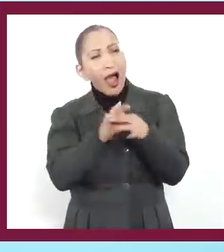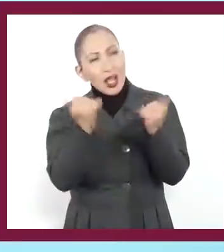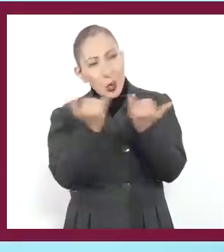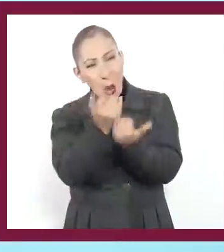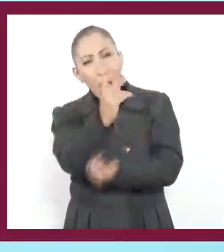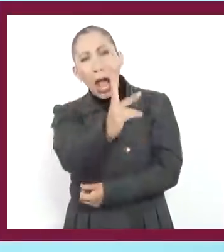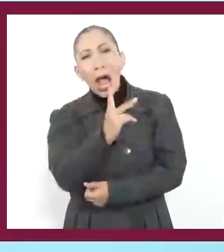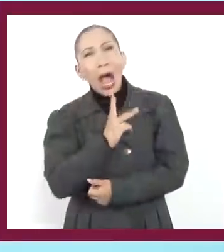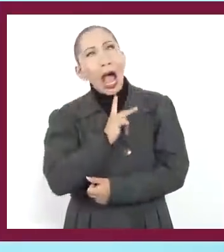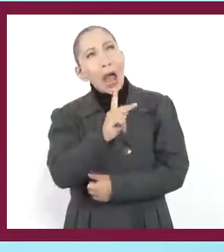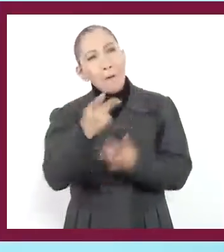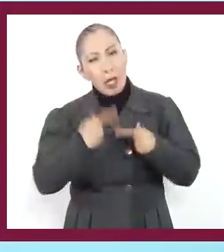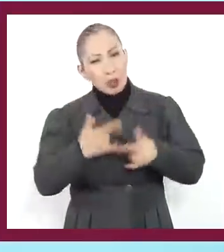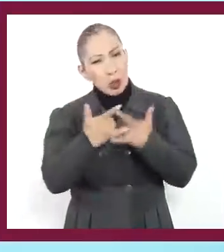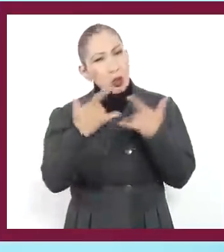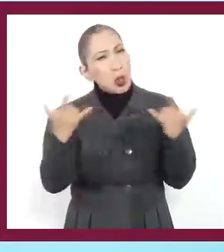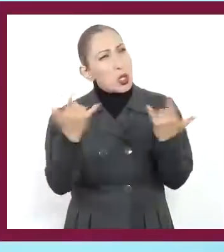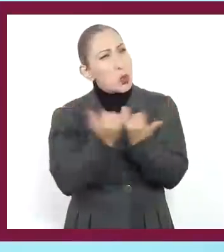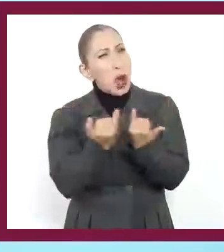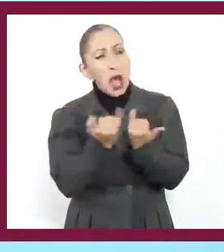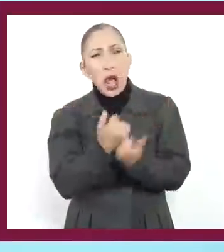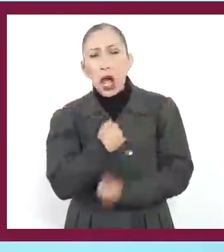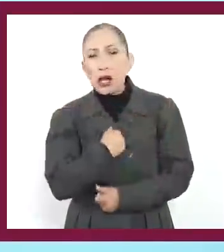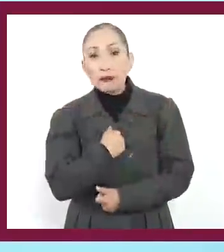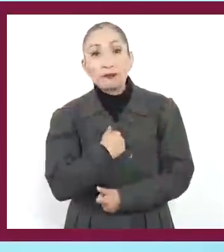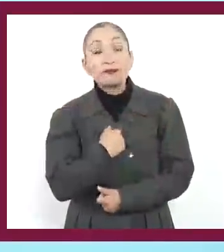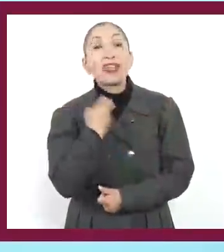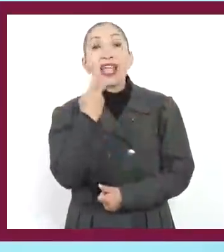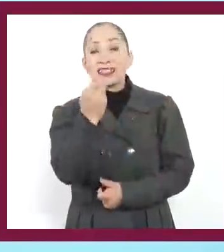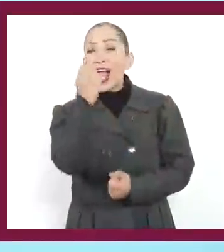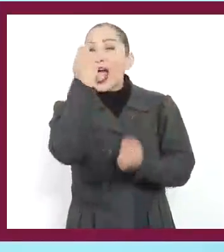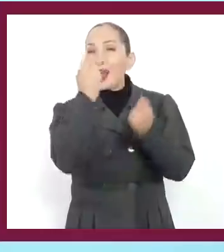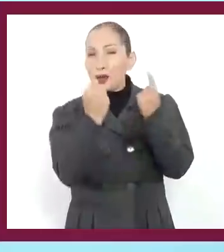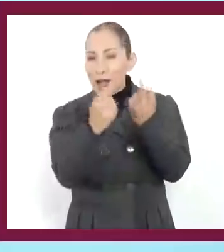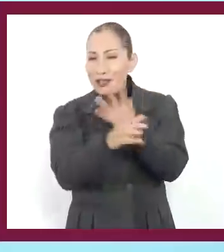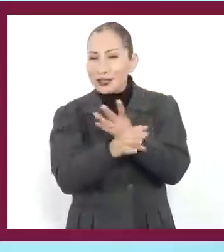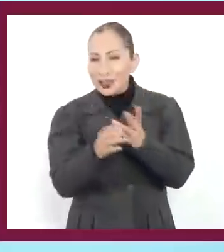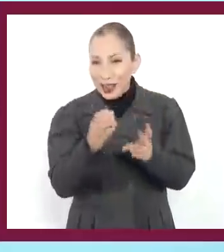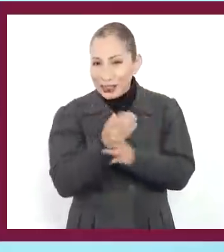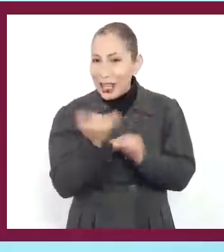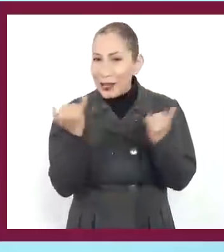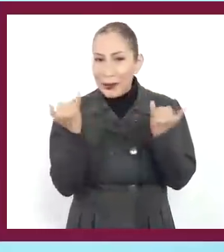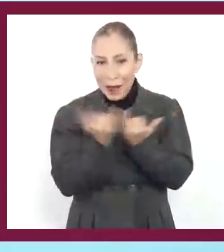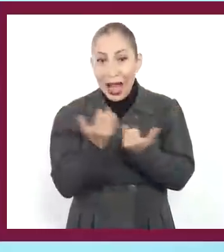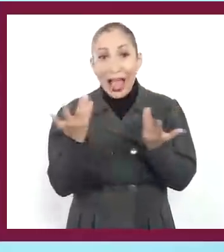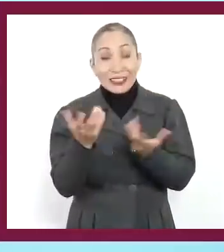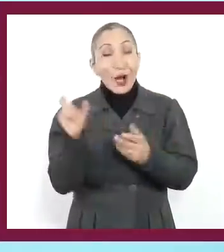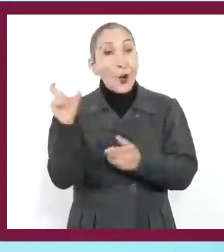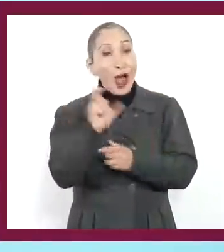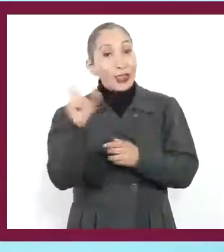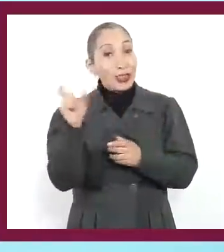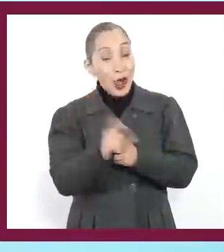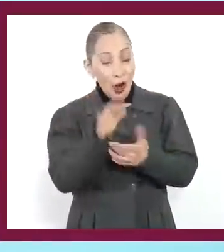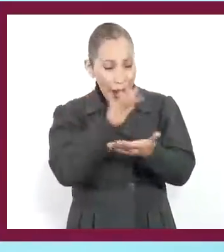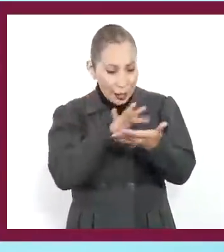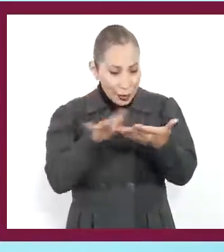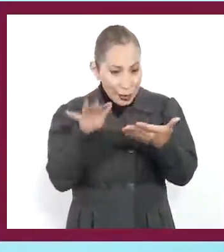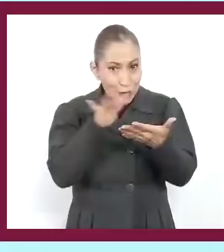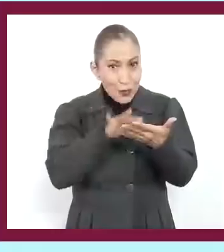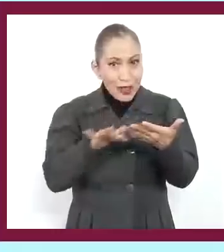de los personajes? Pues bien, estas son algunas de las cosas que se logran a través de la